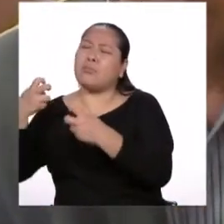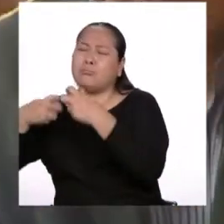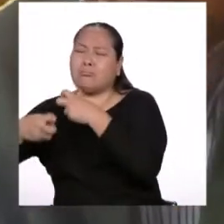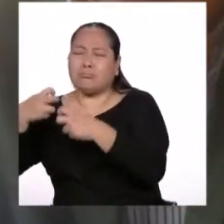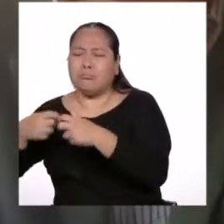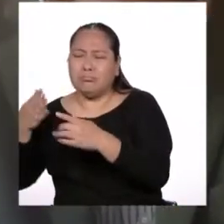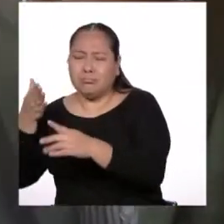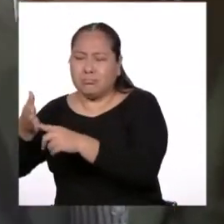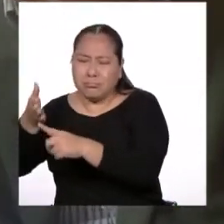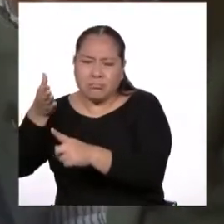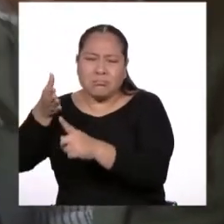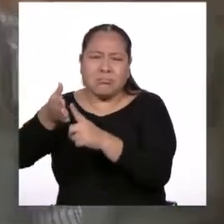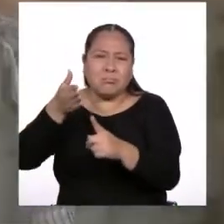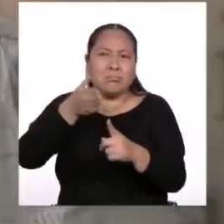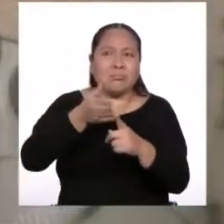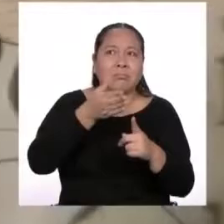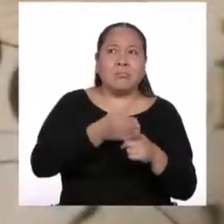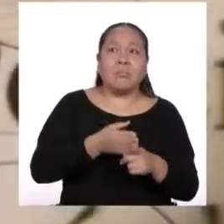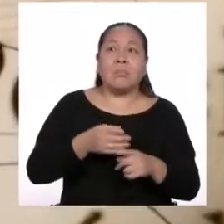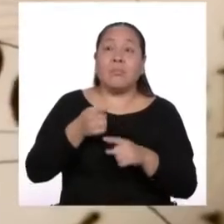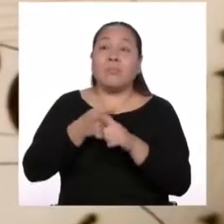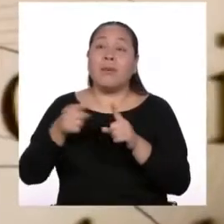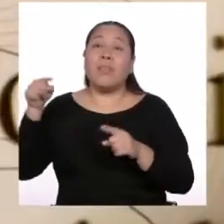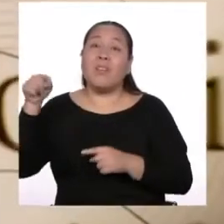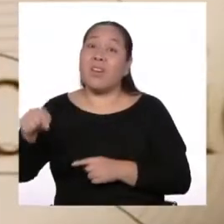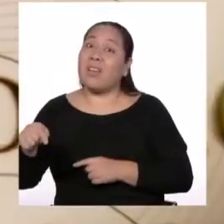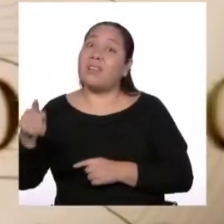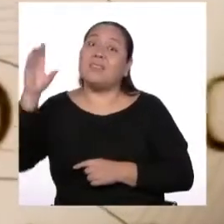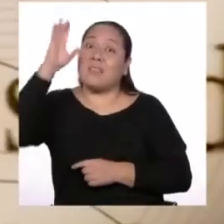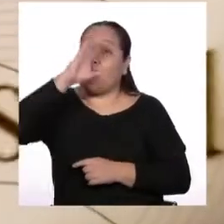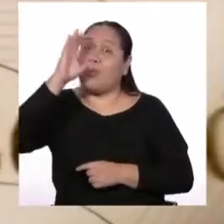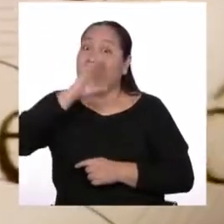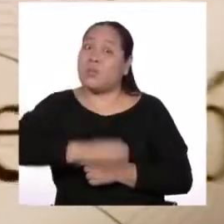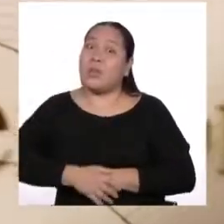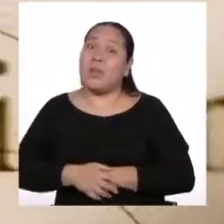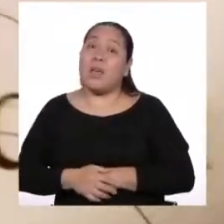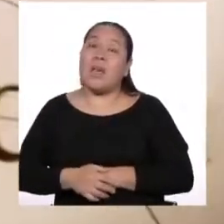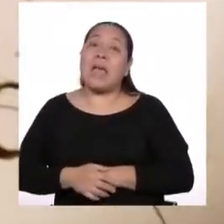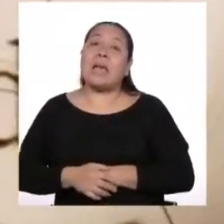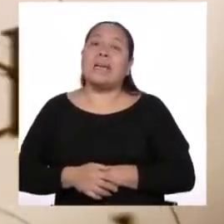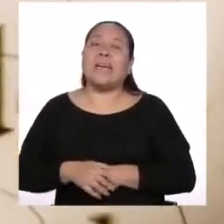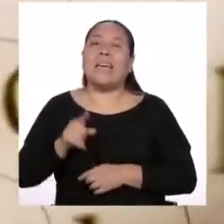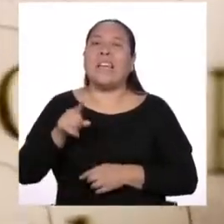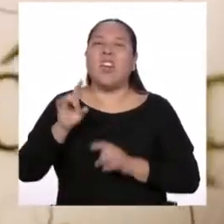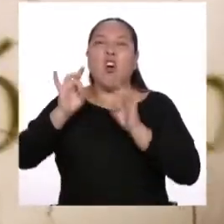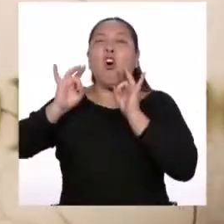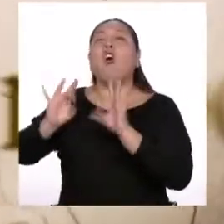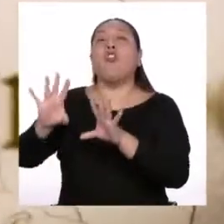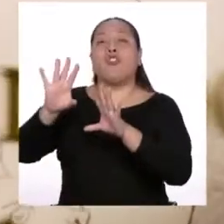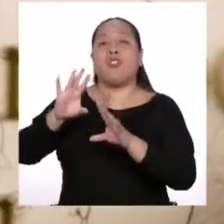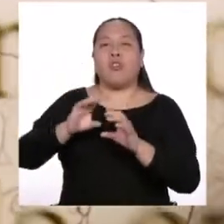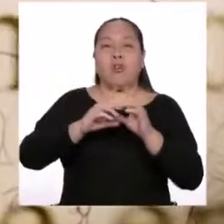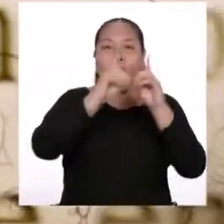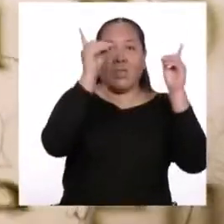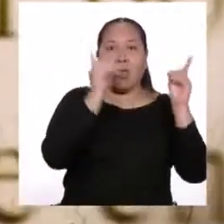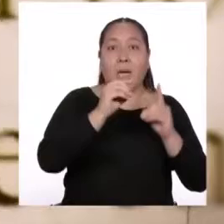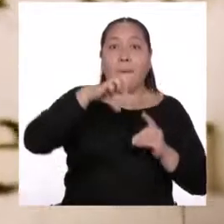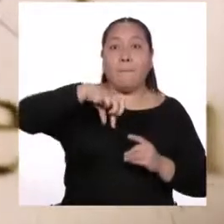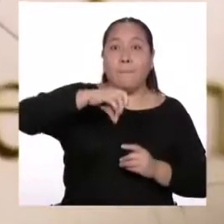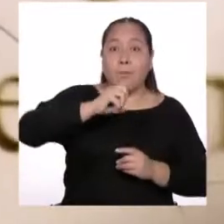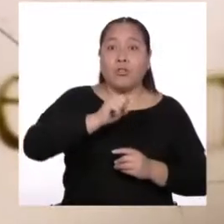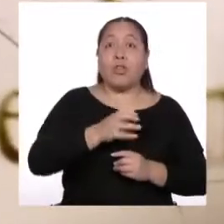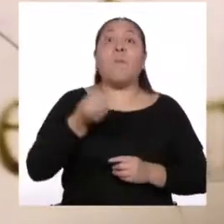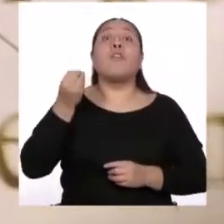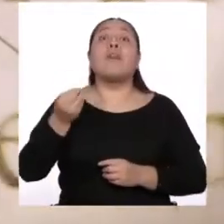especialmente Odiseo se granjea la enemistad de Poseidón por el hecho de haber cegado